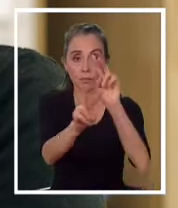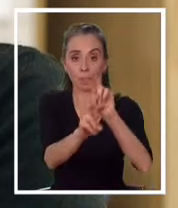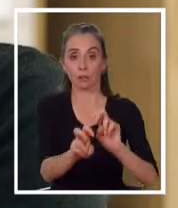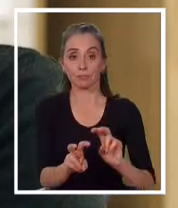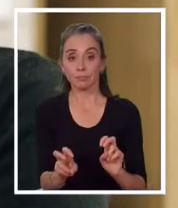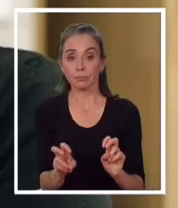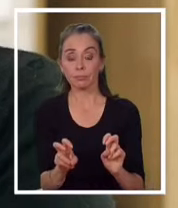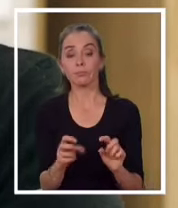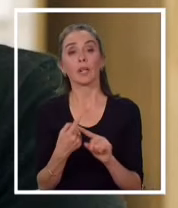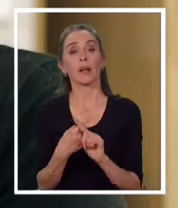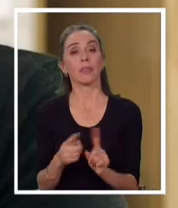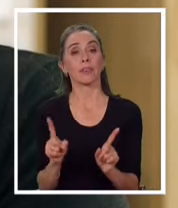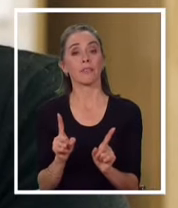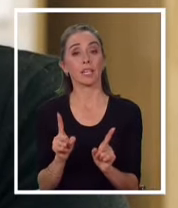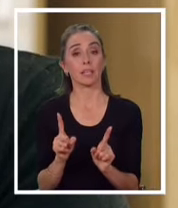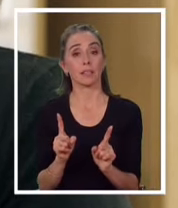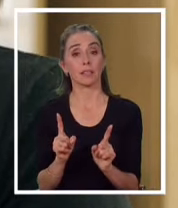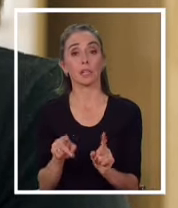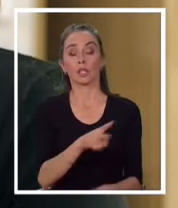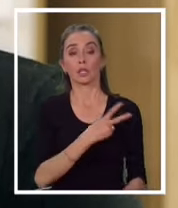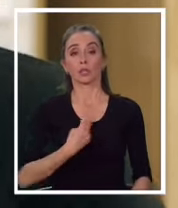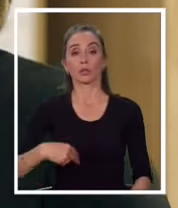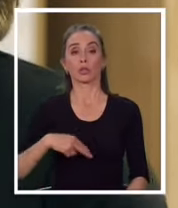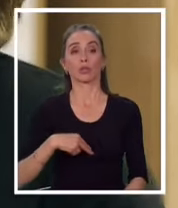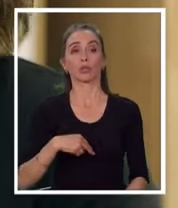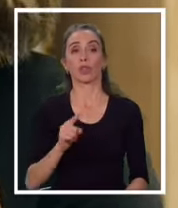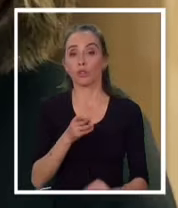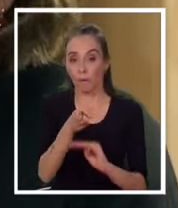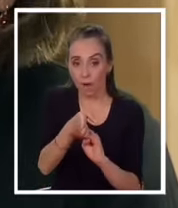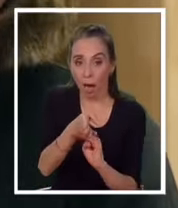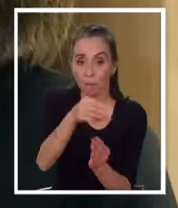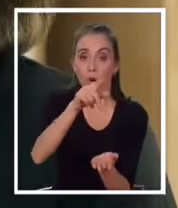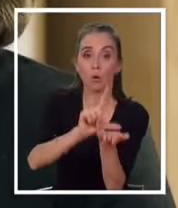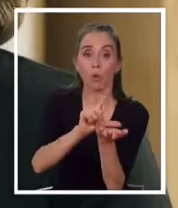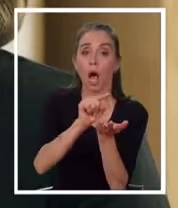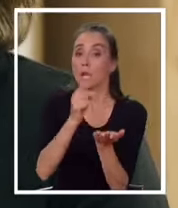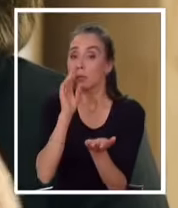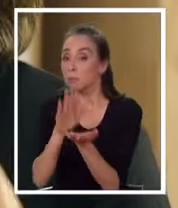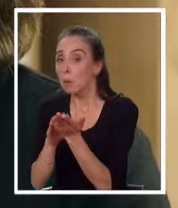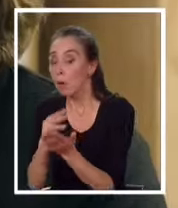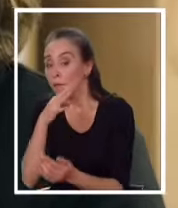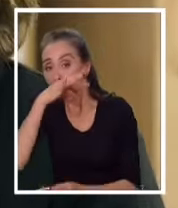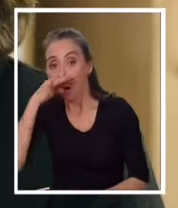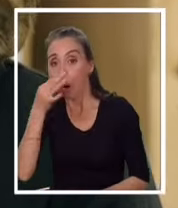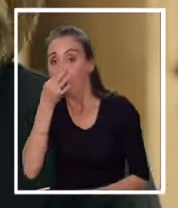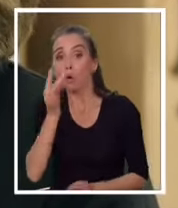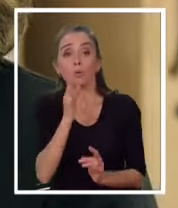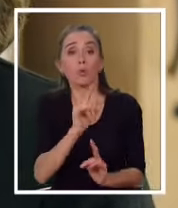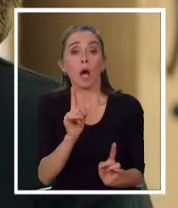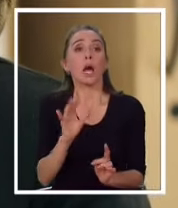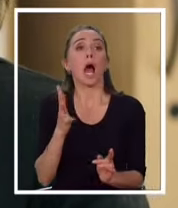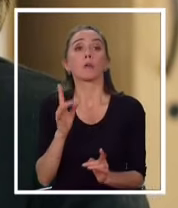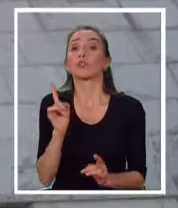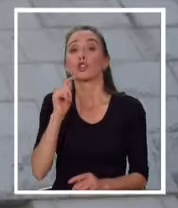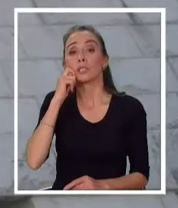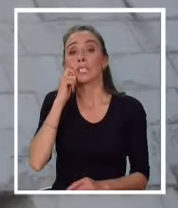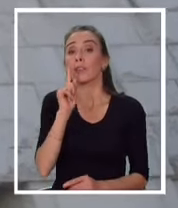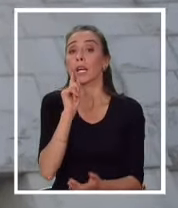investigamos, pero otra distinta es que nosotros no lo constatemos. En esta visita no se constató, pero eso no quiere decir que no exista el